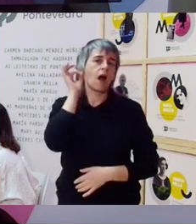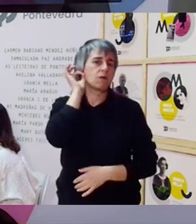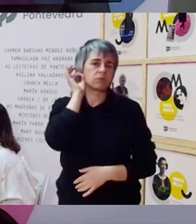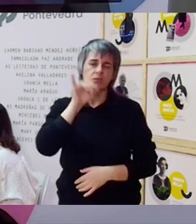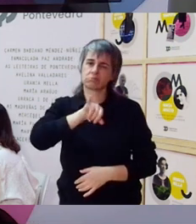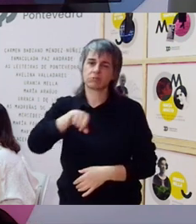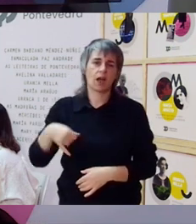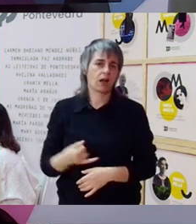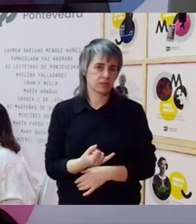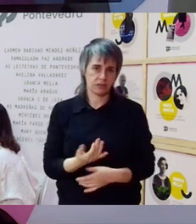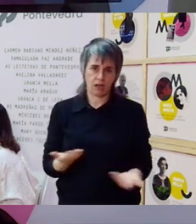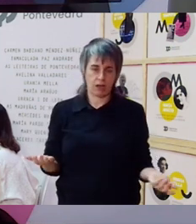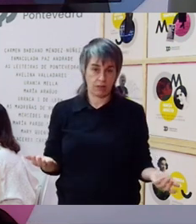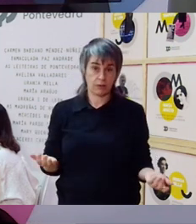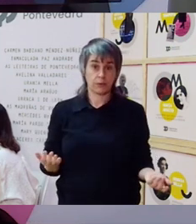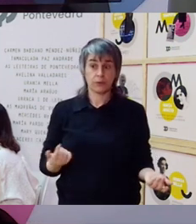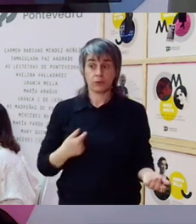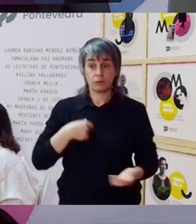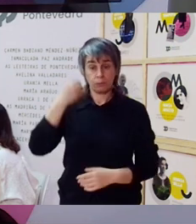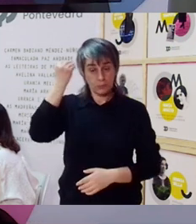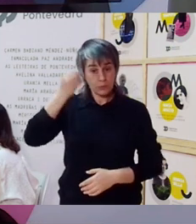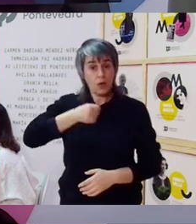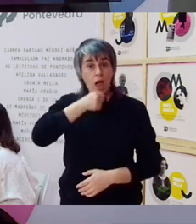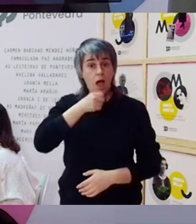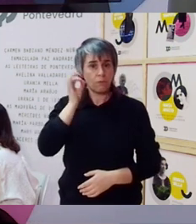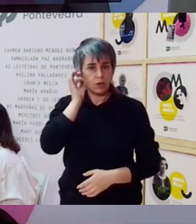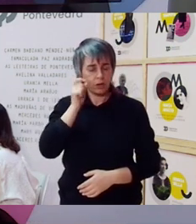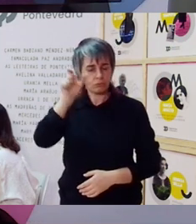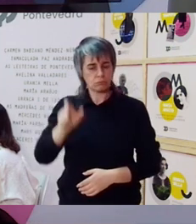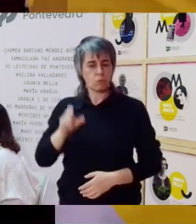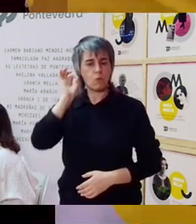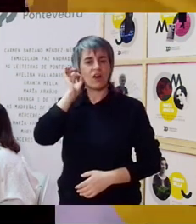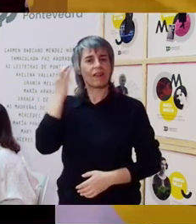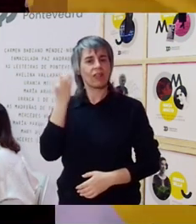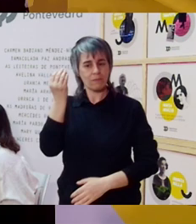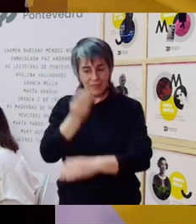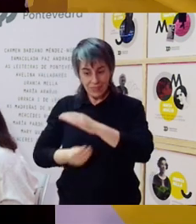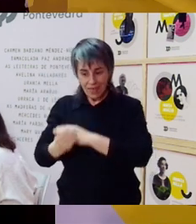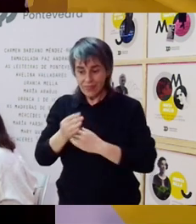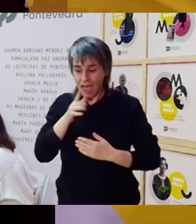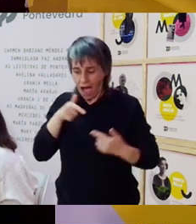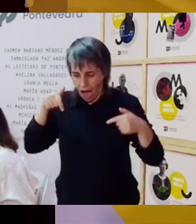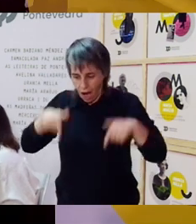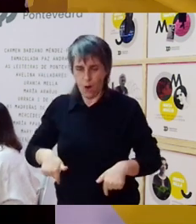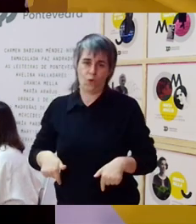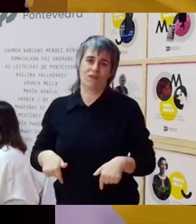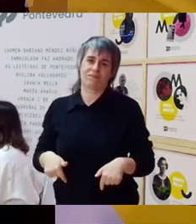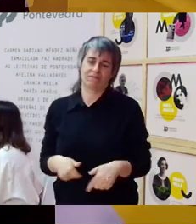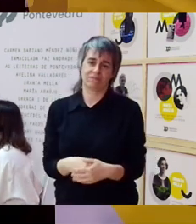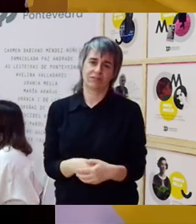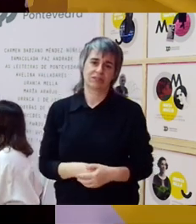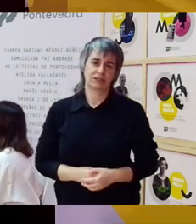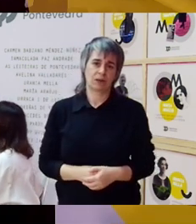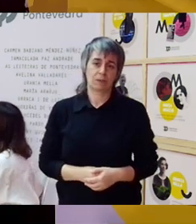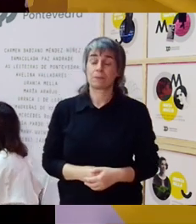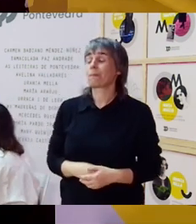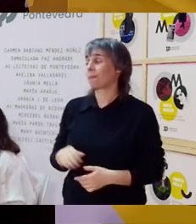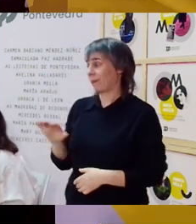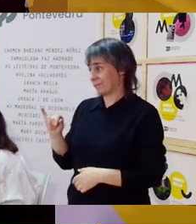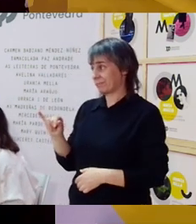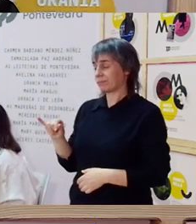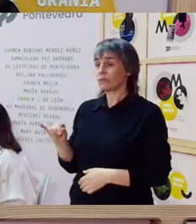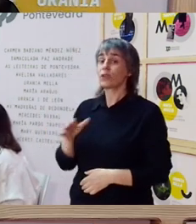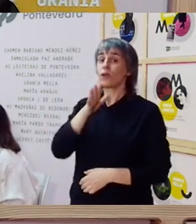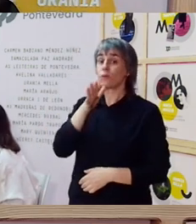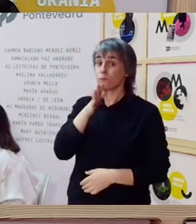Ela, eu creo que era unha muller que tiña que haber nacido hoxe. Seguro. Porque logo ela tamén,